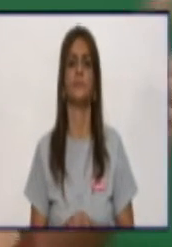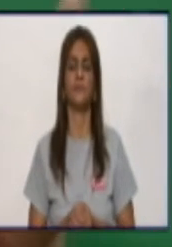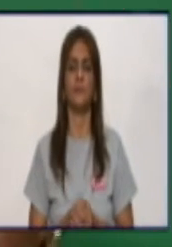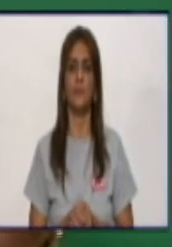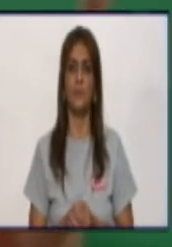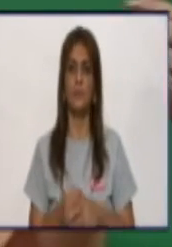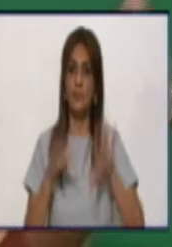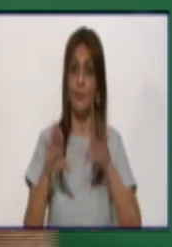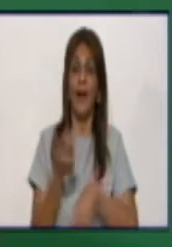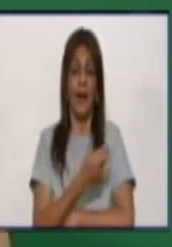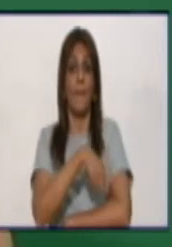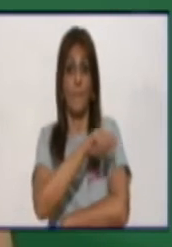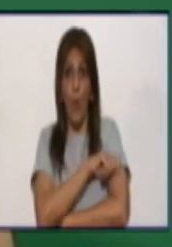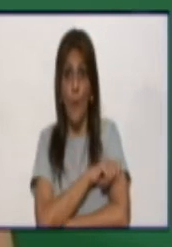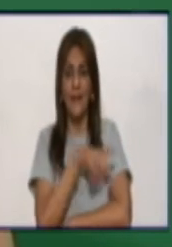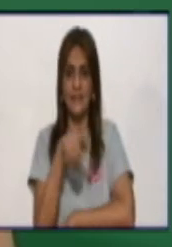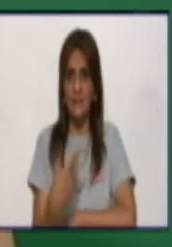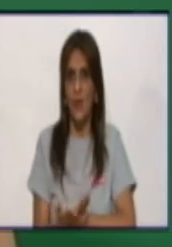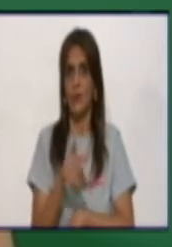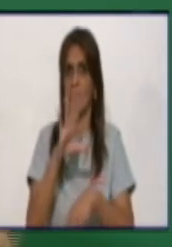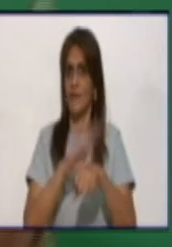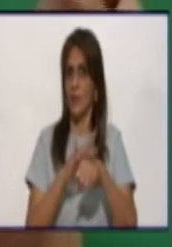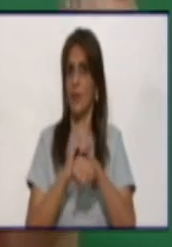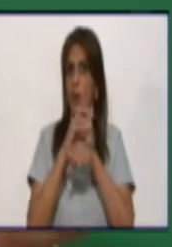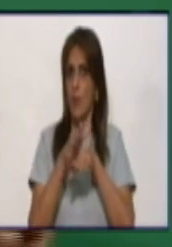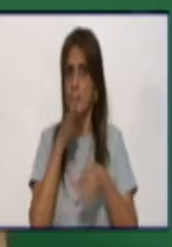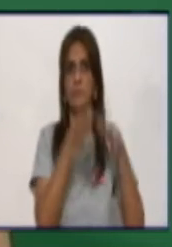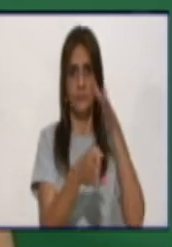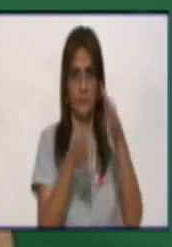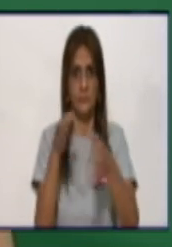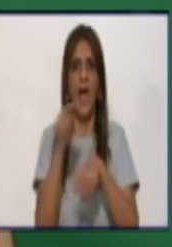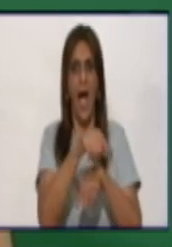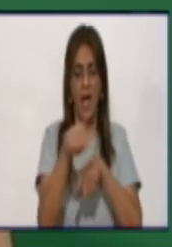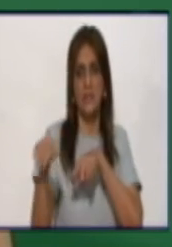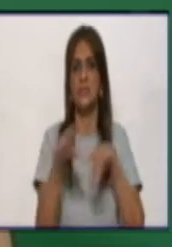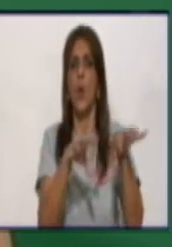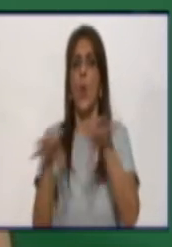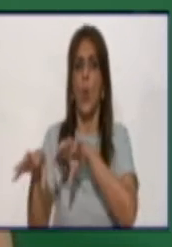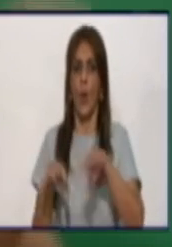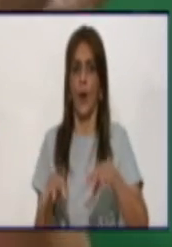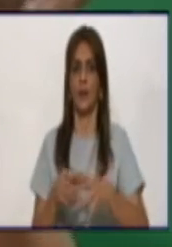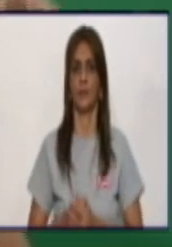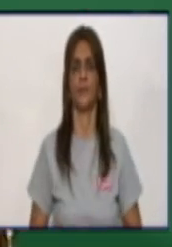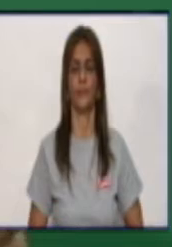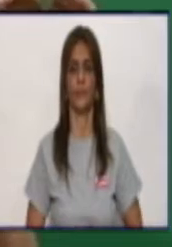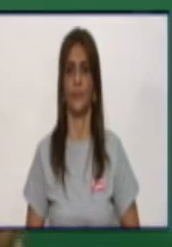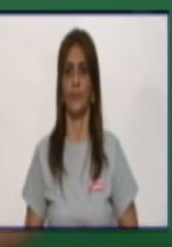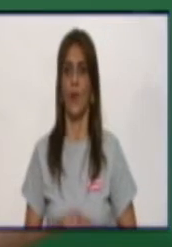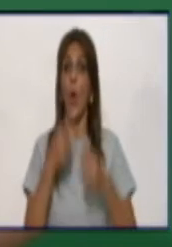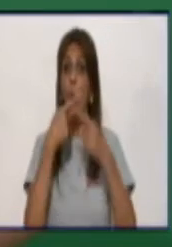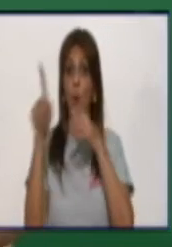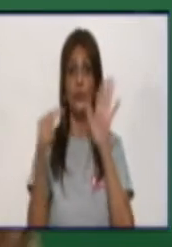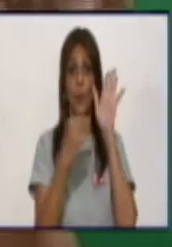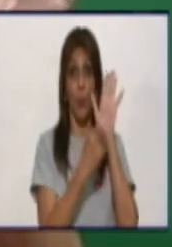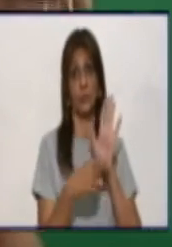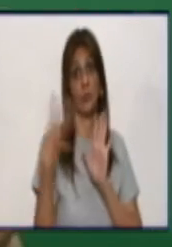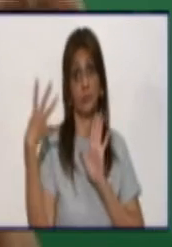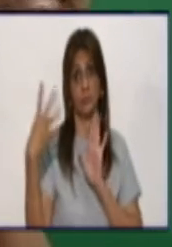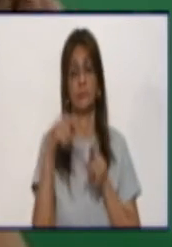demanda de la población en cada uno de los territorios otro de los aspectos que hemos estado trabajando es que se mantienen que en la provincia